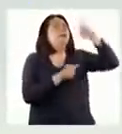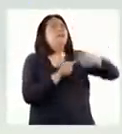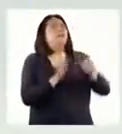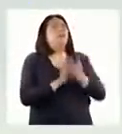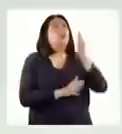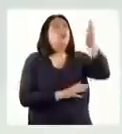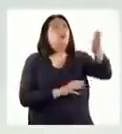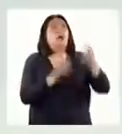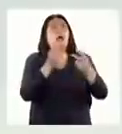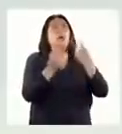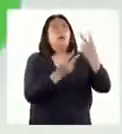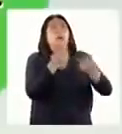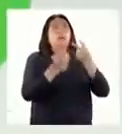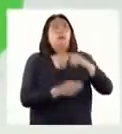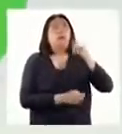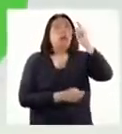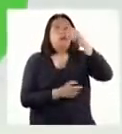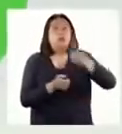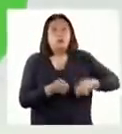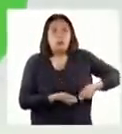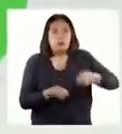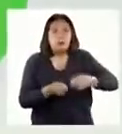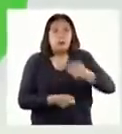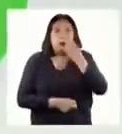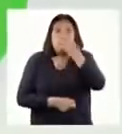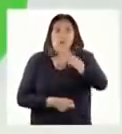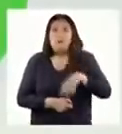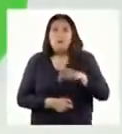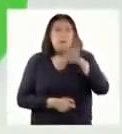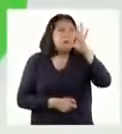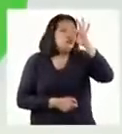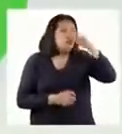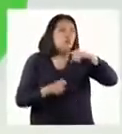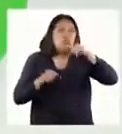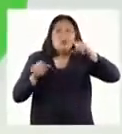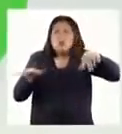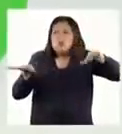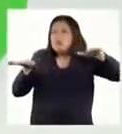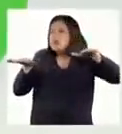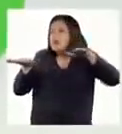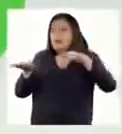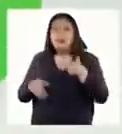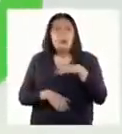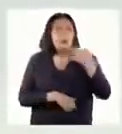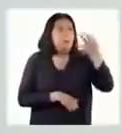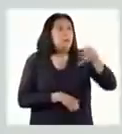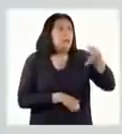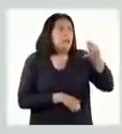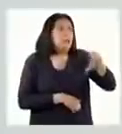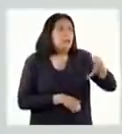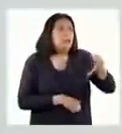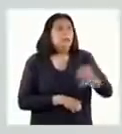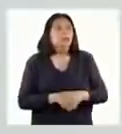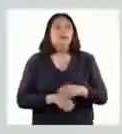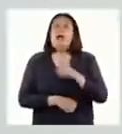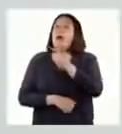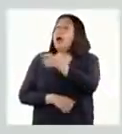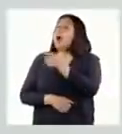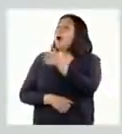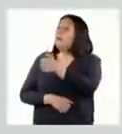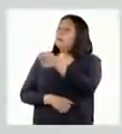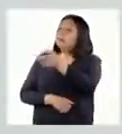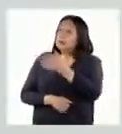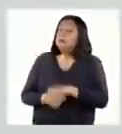visitar unos tíos que viven cerca de unas chacras, pude ver un zorro caminando y un halcón que volaba. De verdad, se los juro, en serio. Muy